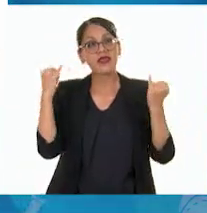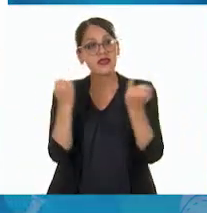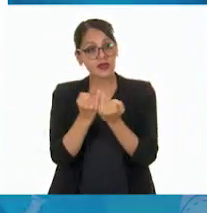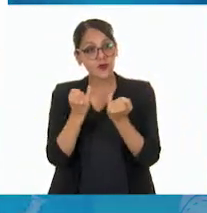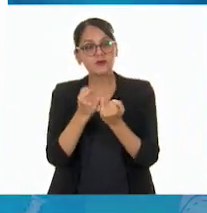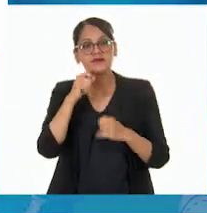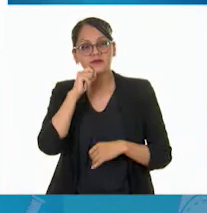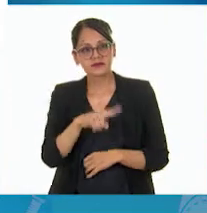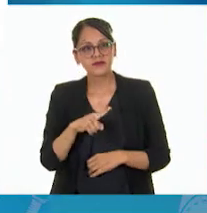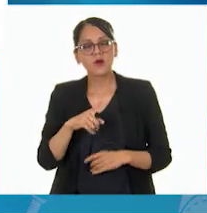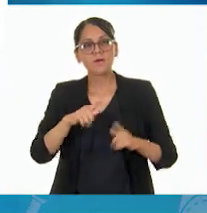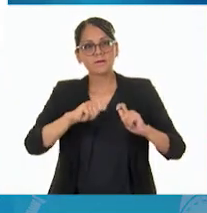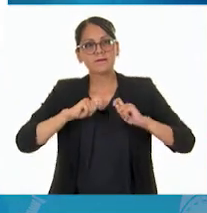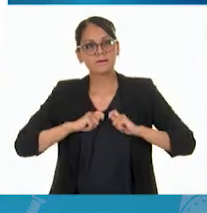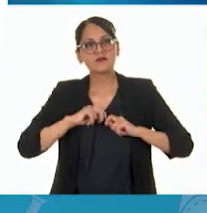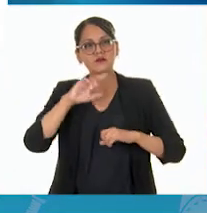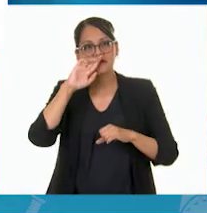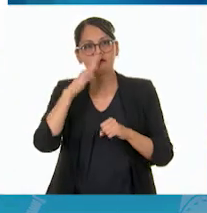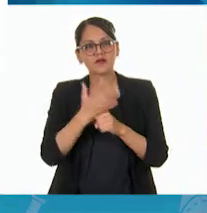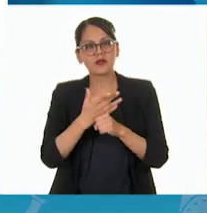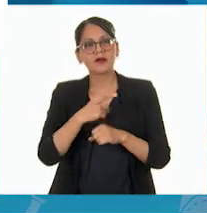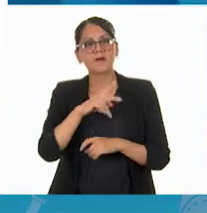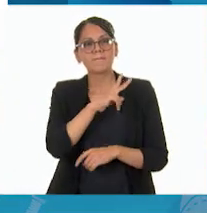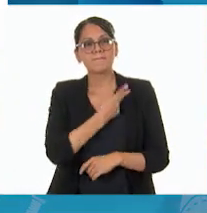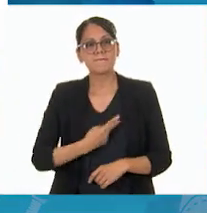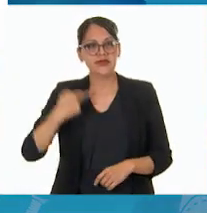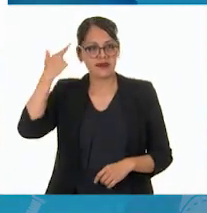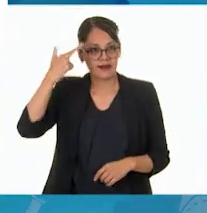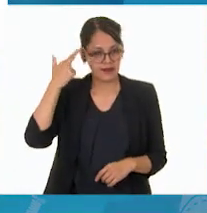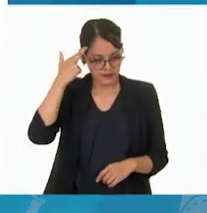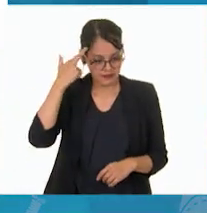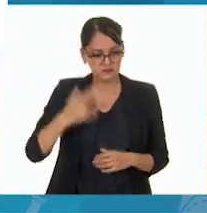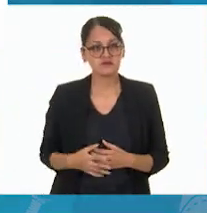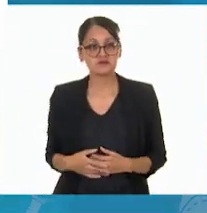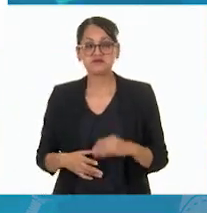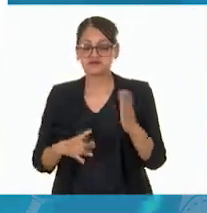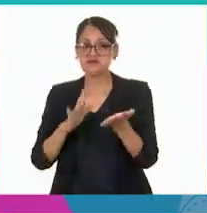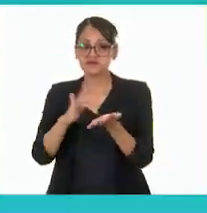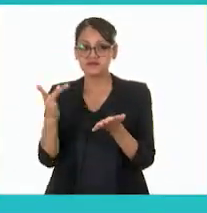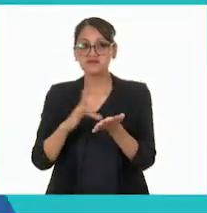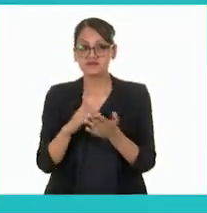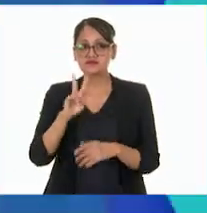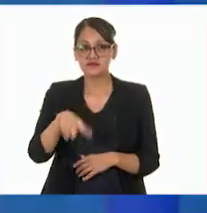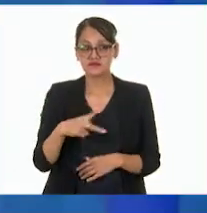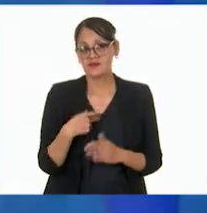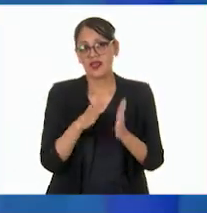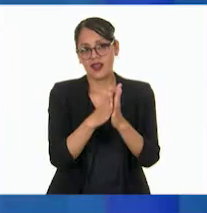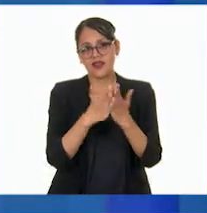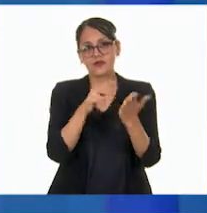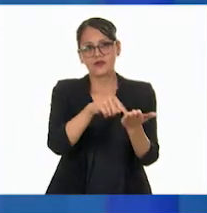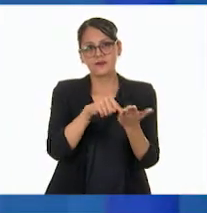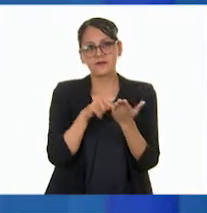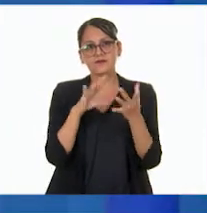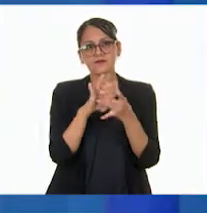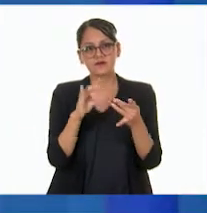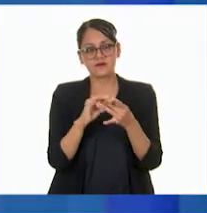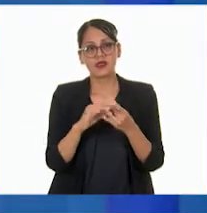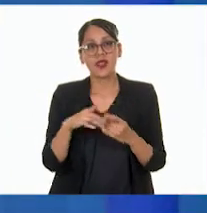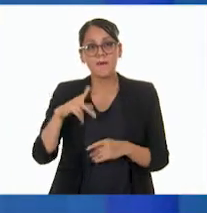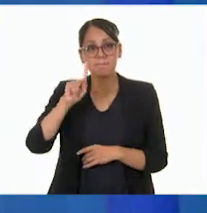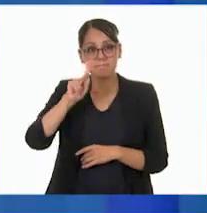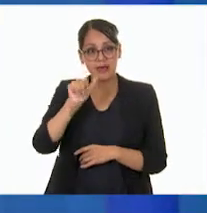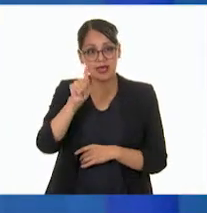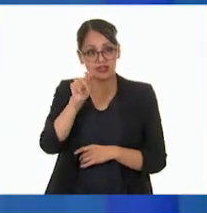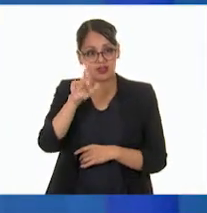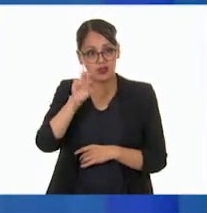a ejercer el cargo de virreyes. Muy bien, gracias, Jenny. Pues como el libro bien nos dice, el Patronato Real